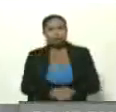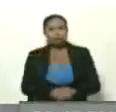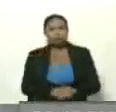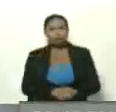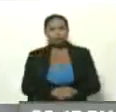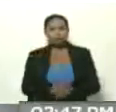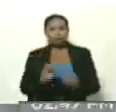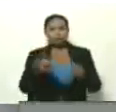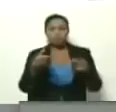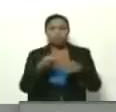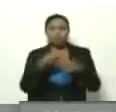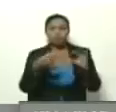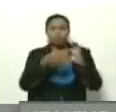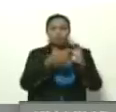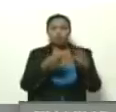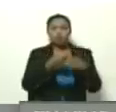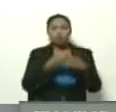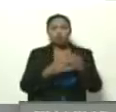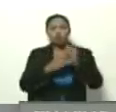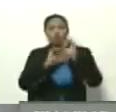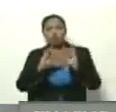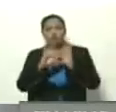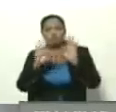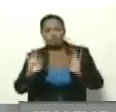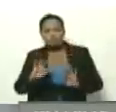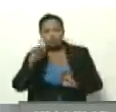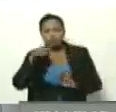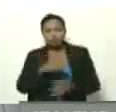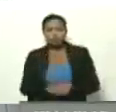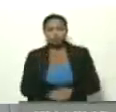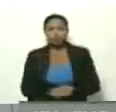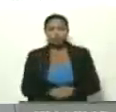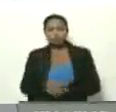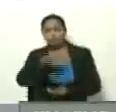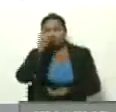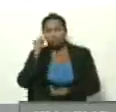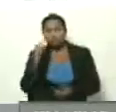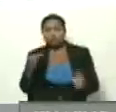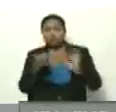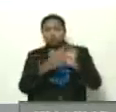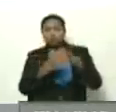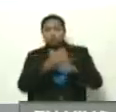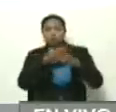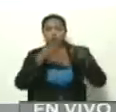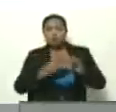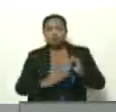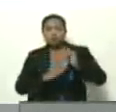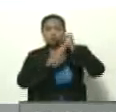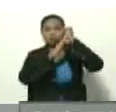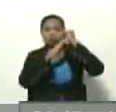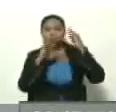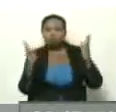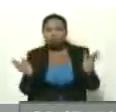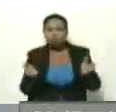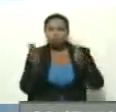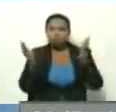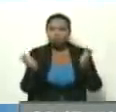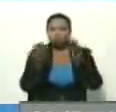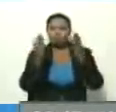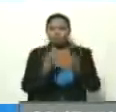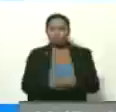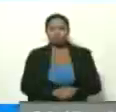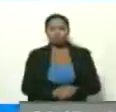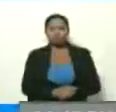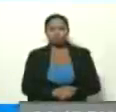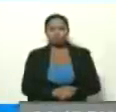partido y el gobierno en la misma dirección. El partido y el gobierno en la misma dirección. Avanzar juntos.